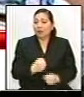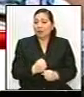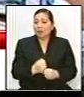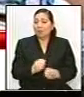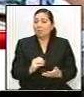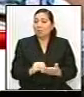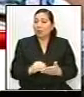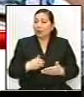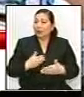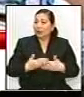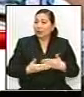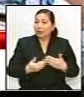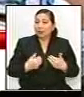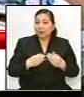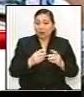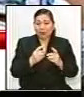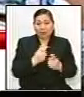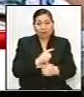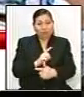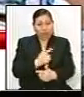más vulnerable de mi distrito,